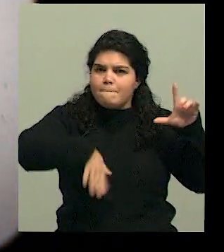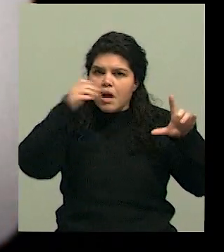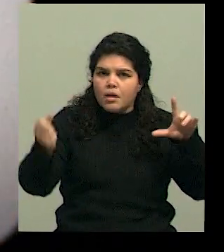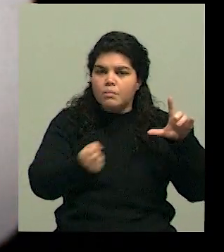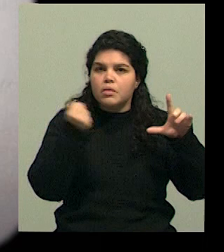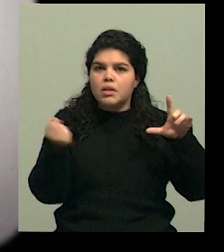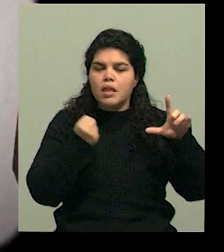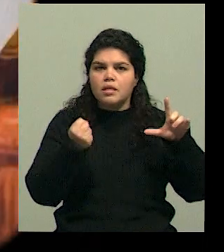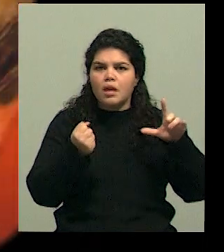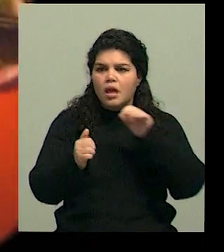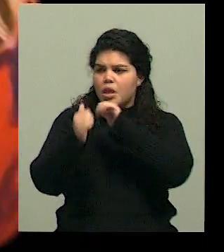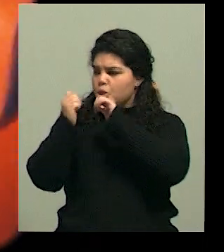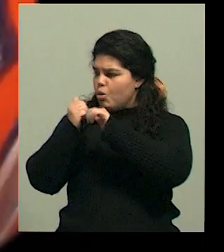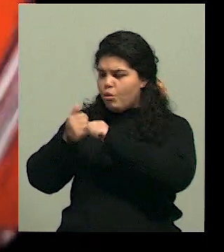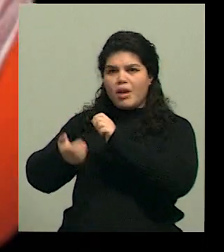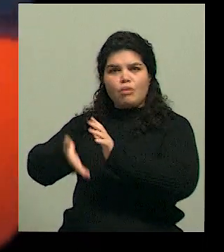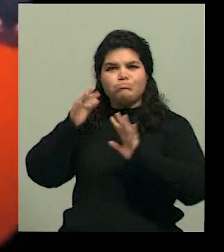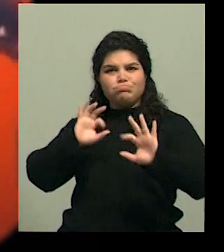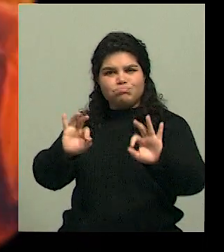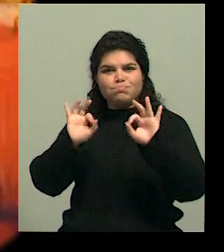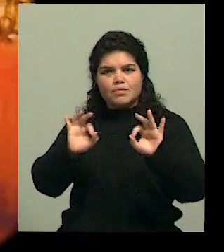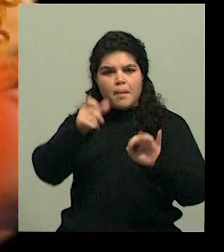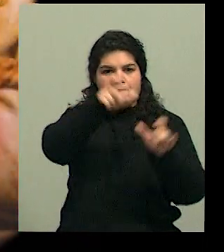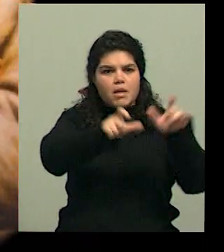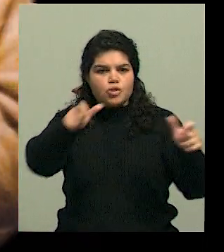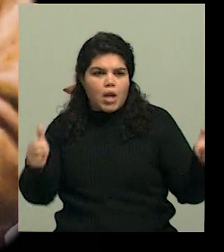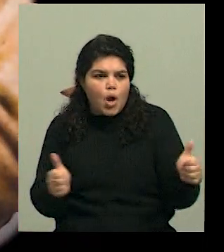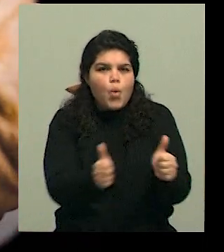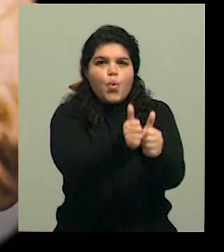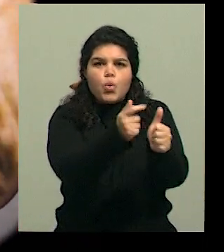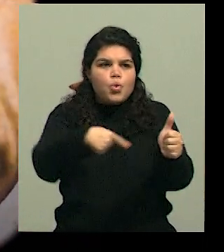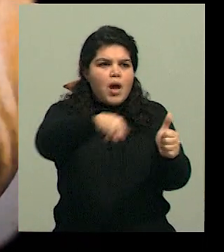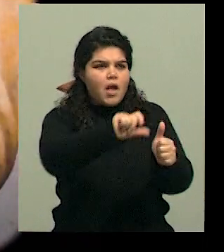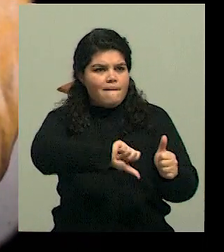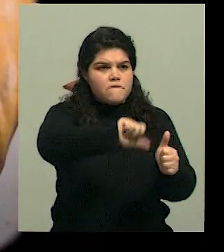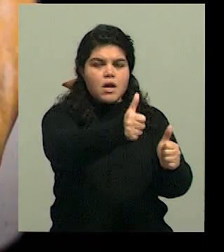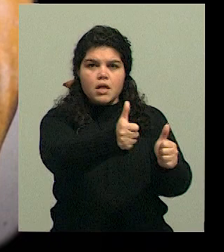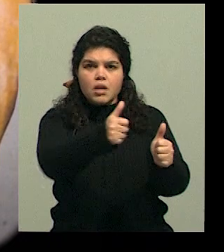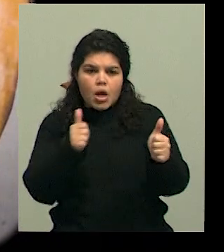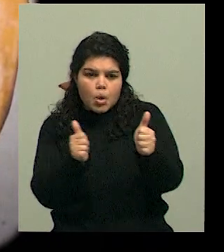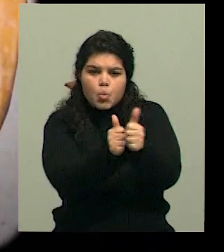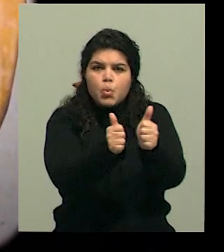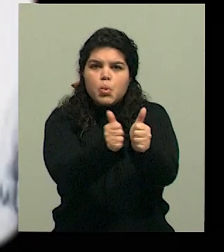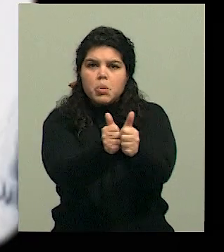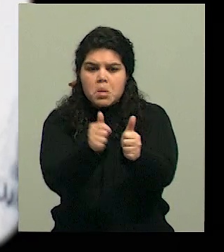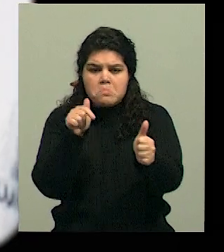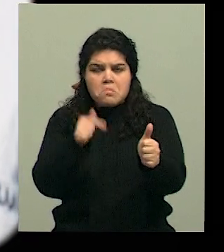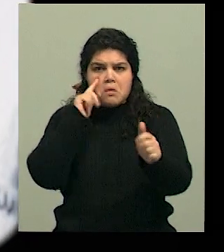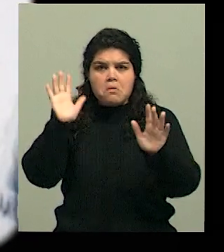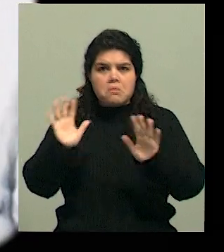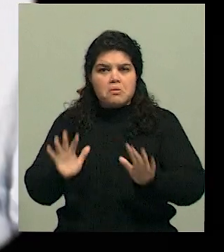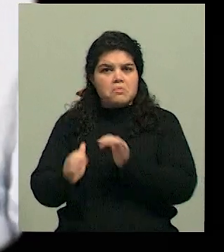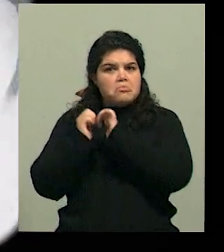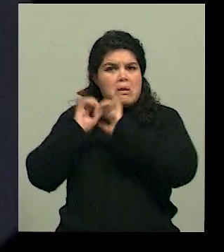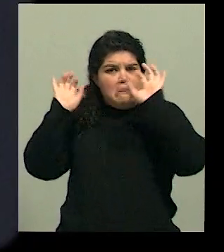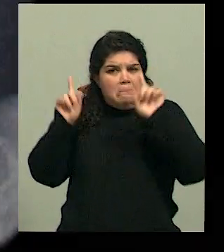tiene la mayoría de la población de las personas que acompañaron a esos próceres es nulo. Por eso, nos enteramos